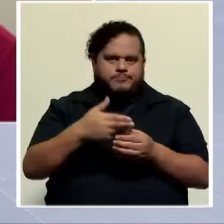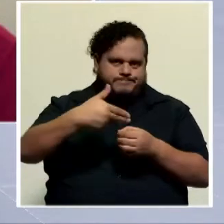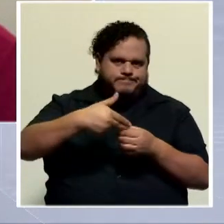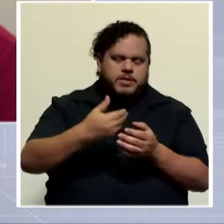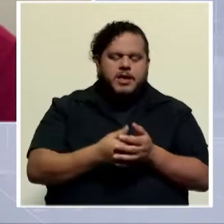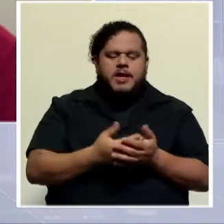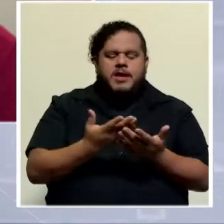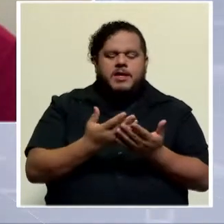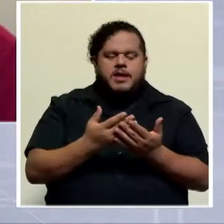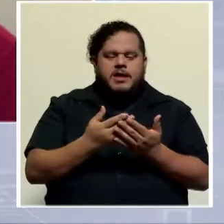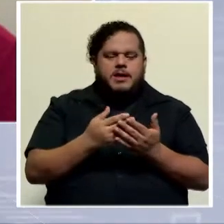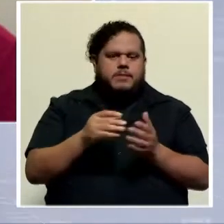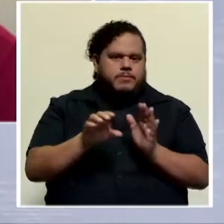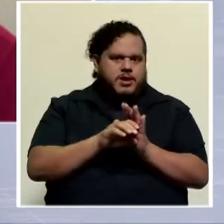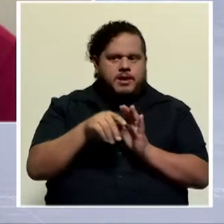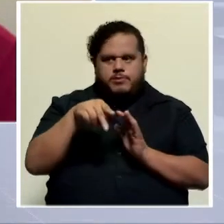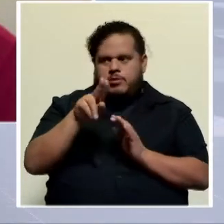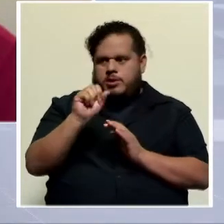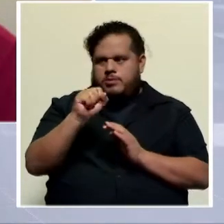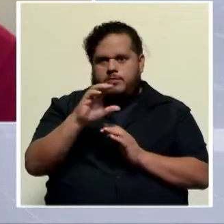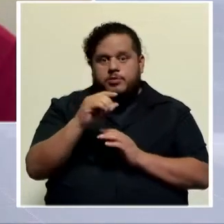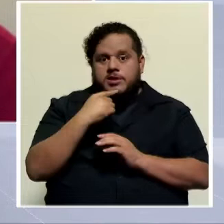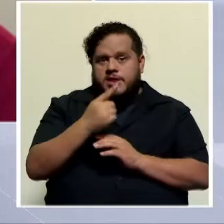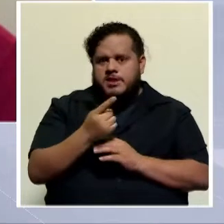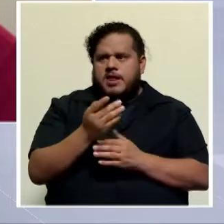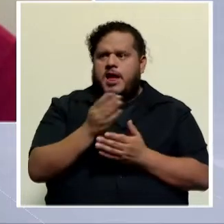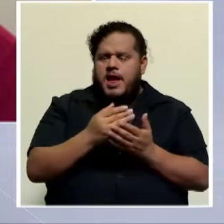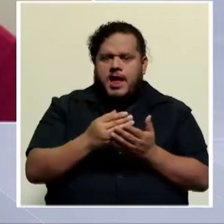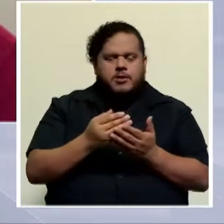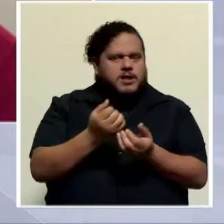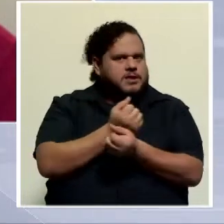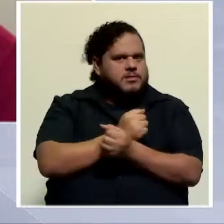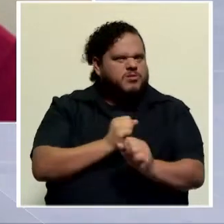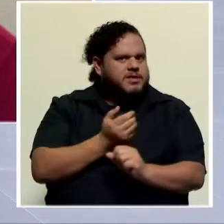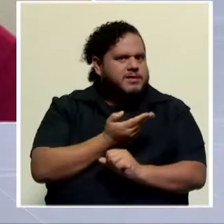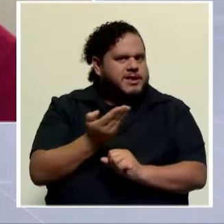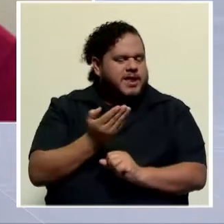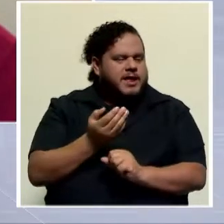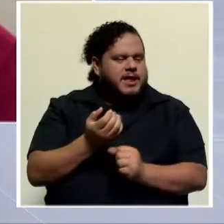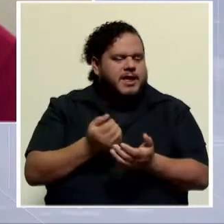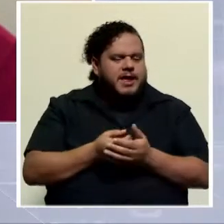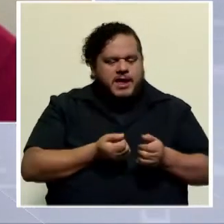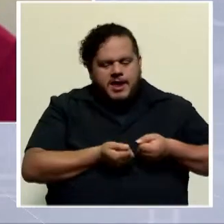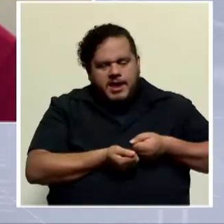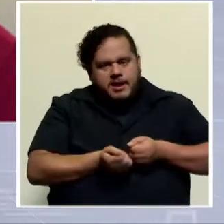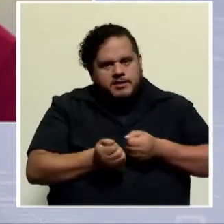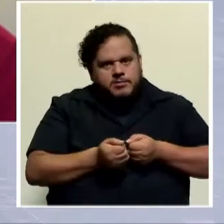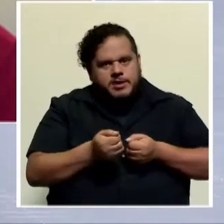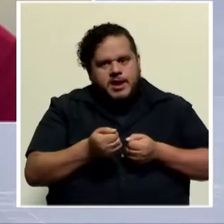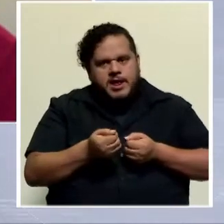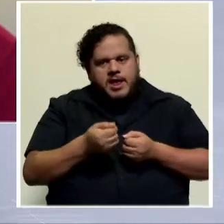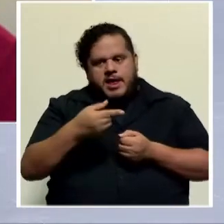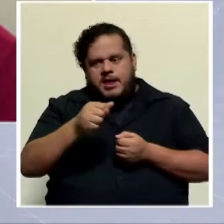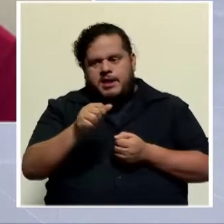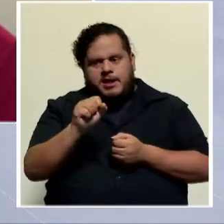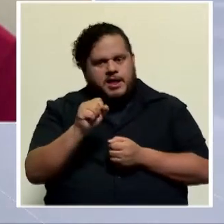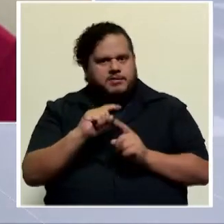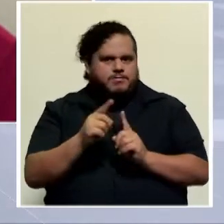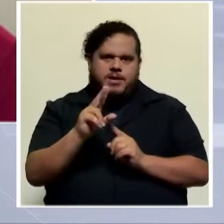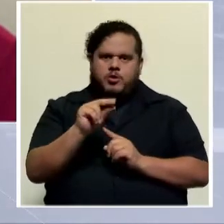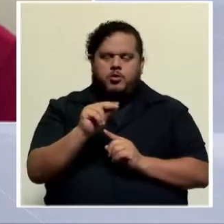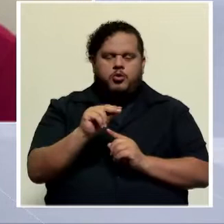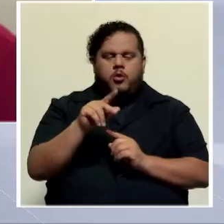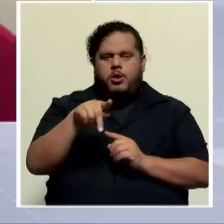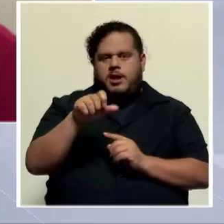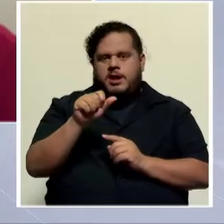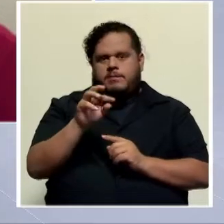que aboga por algo que parece técnicamente imposible, que es explotar el gas pero no el petróleo. Sí,